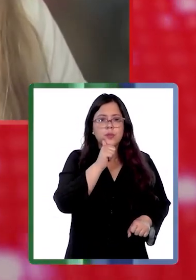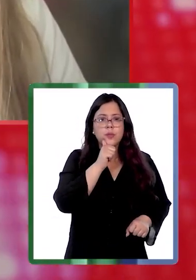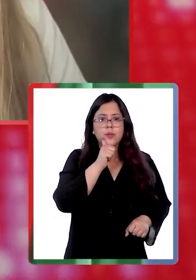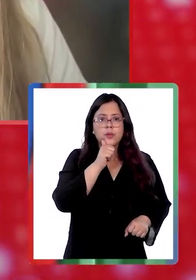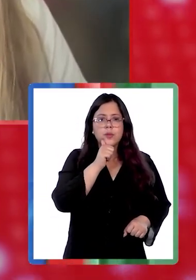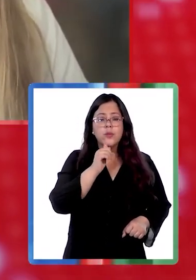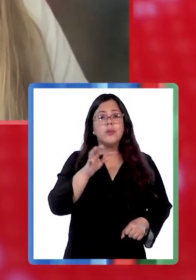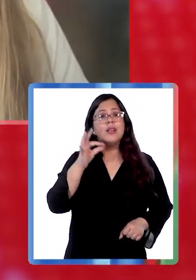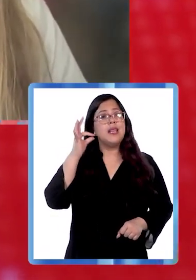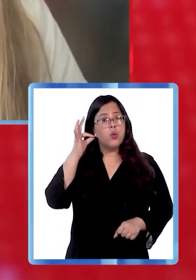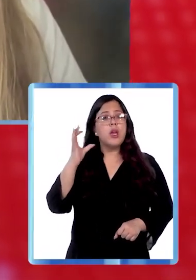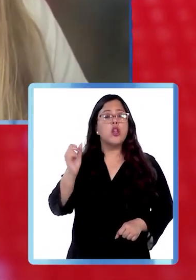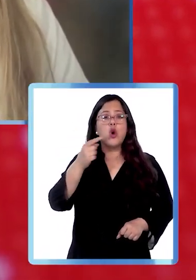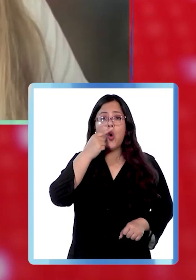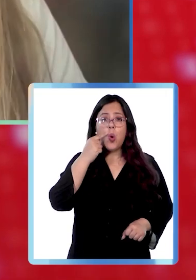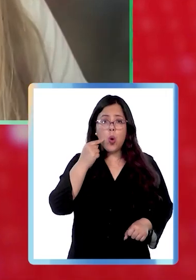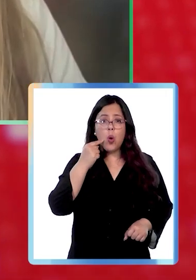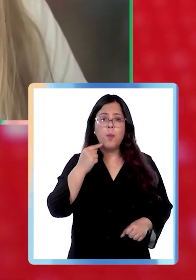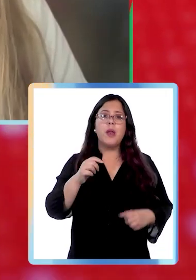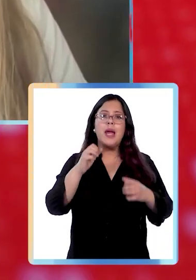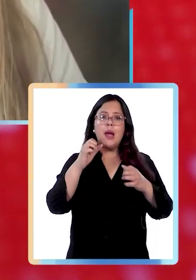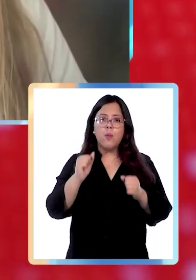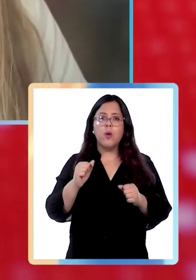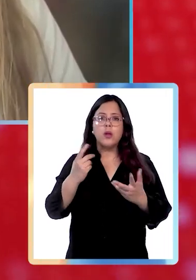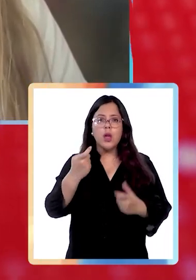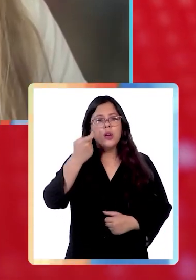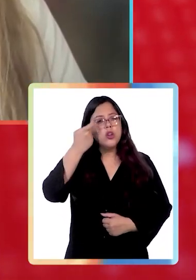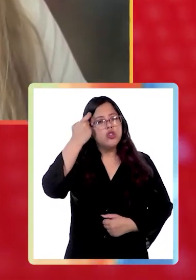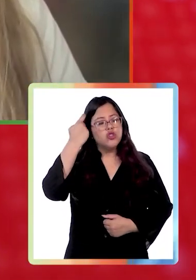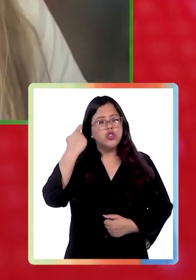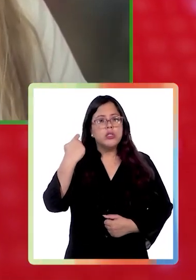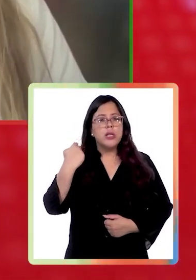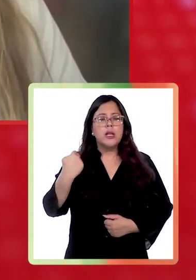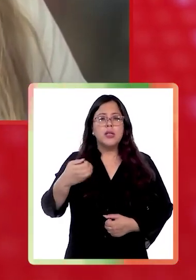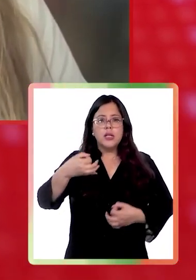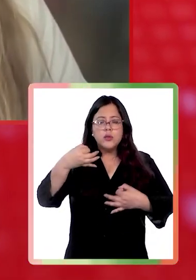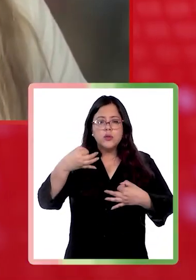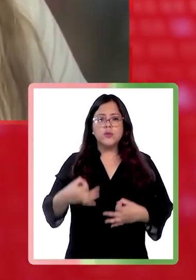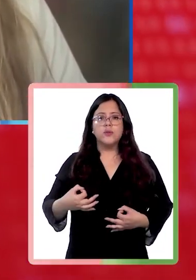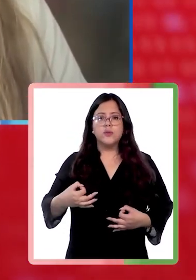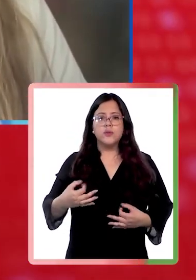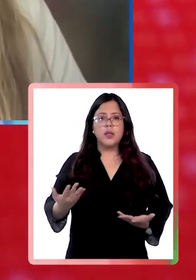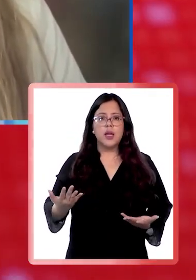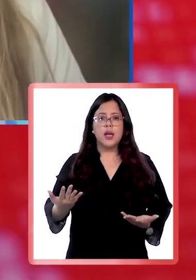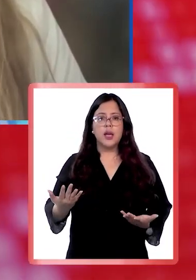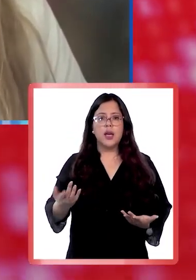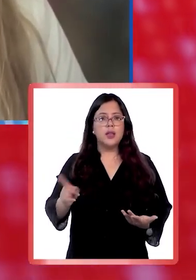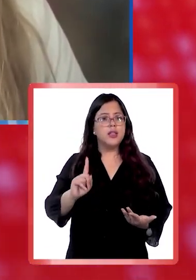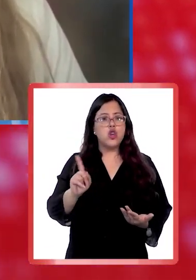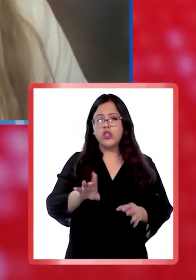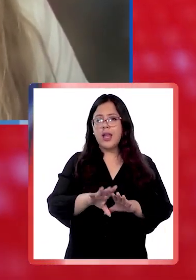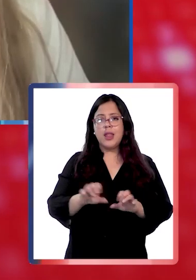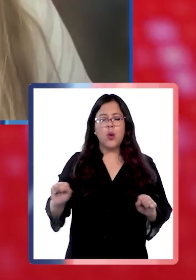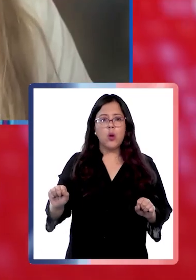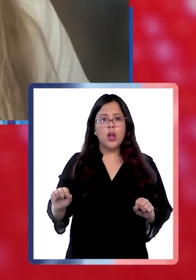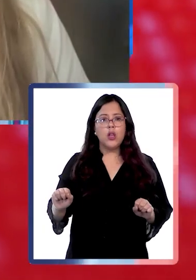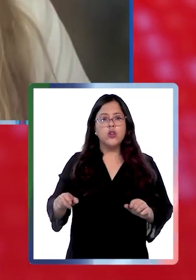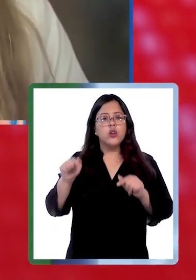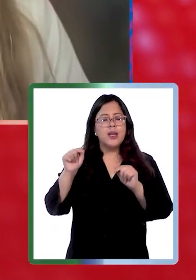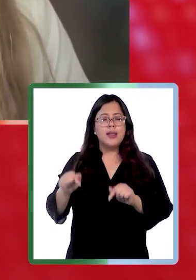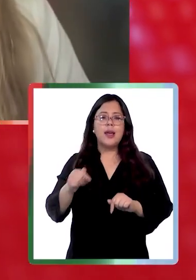no estuvo, las mujeres o los hombres se pueden hacer más conscientes de efectivamente no estar